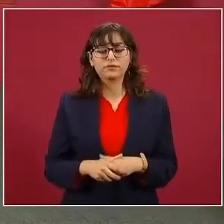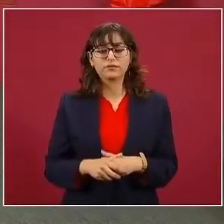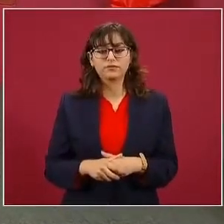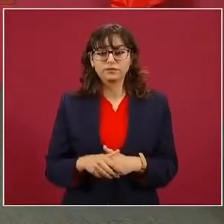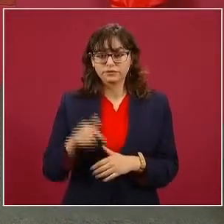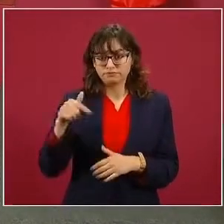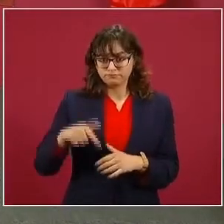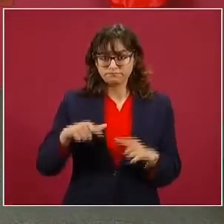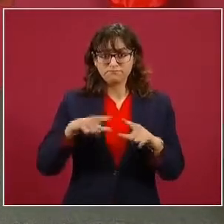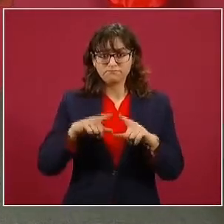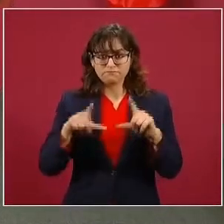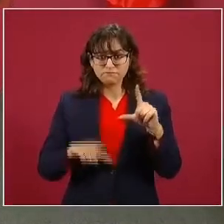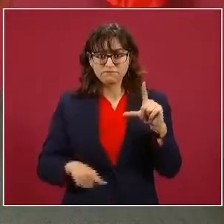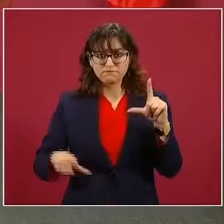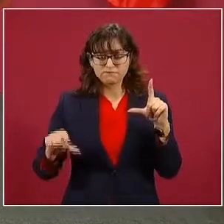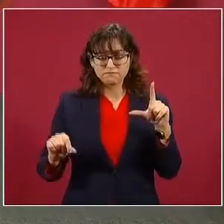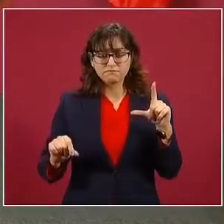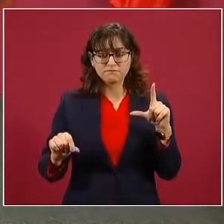tenemos